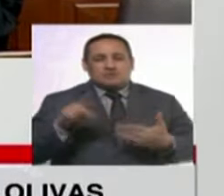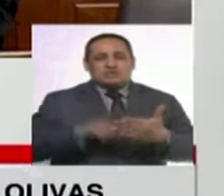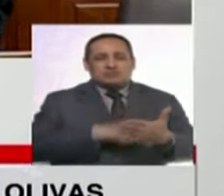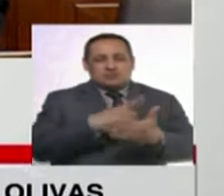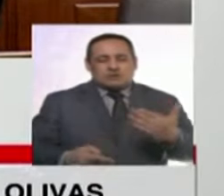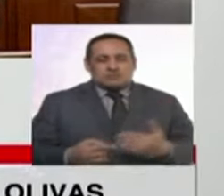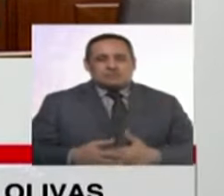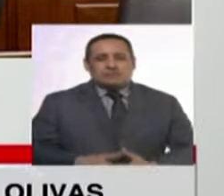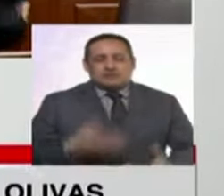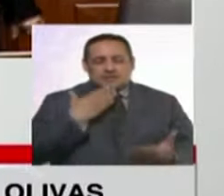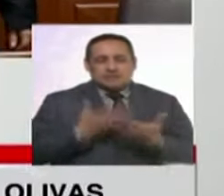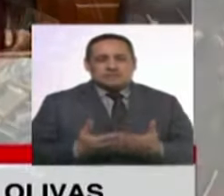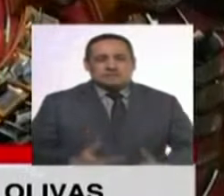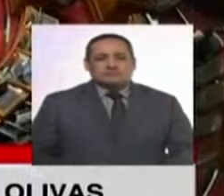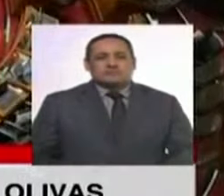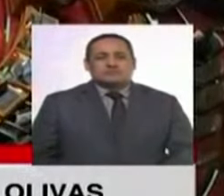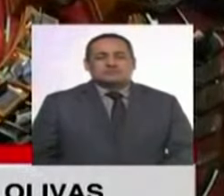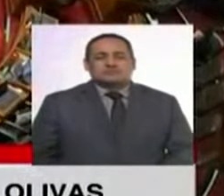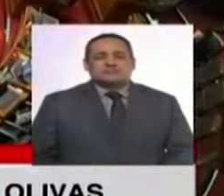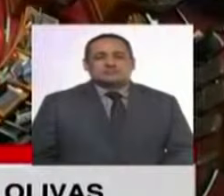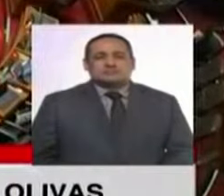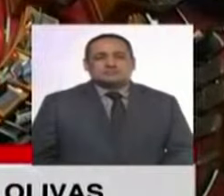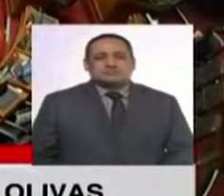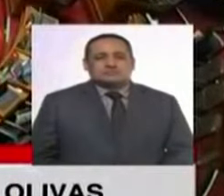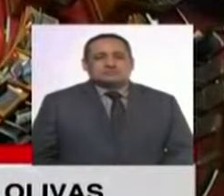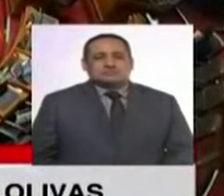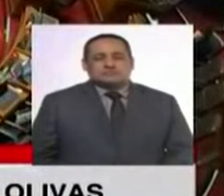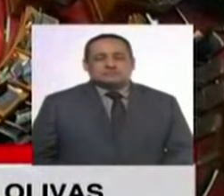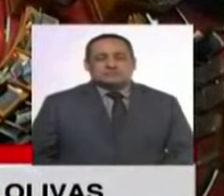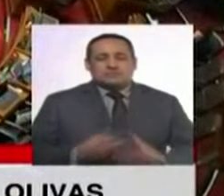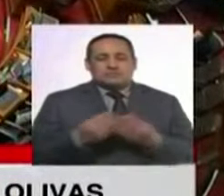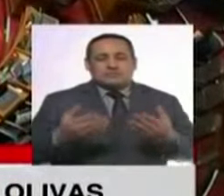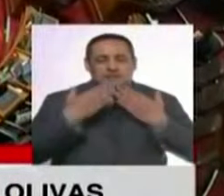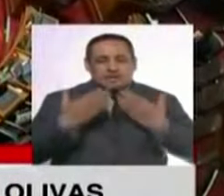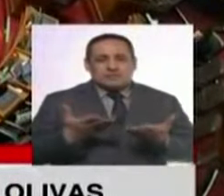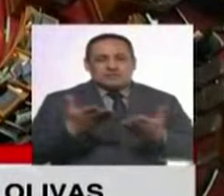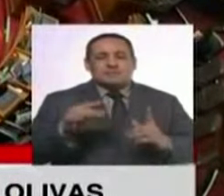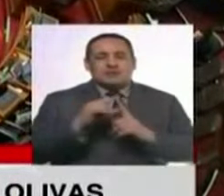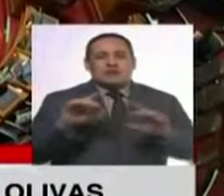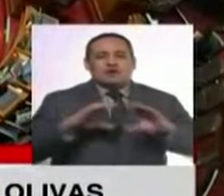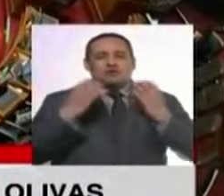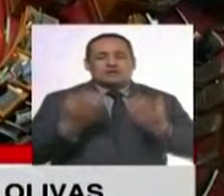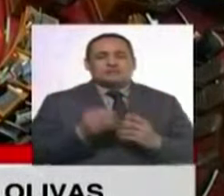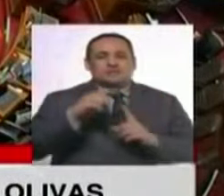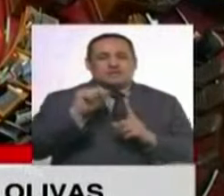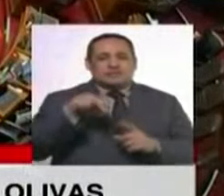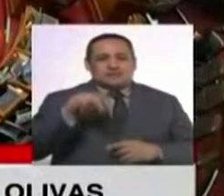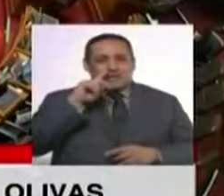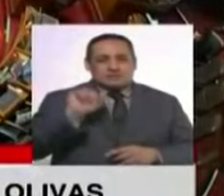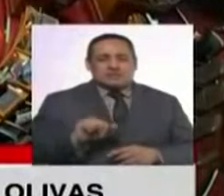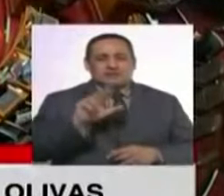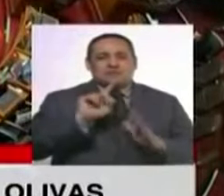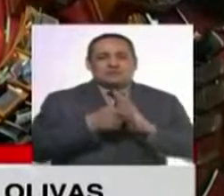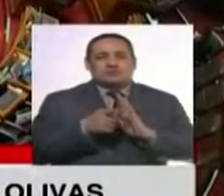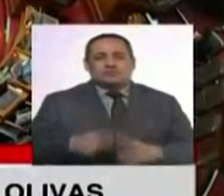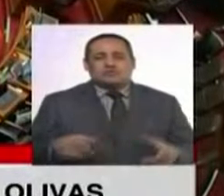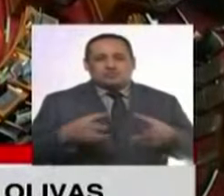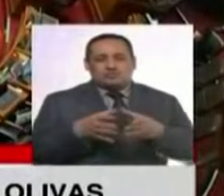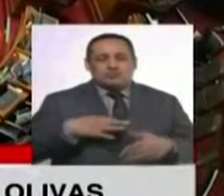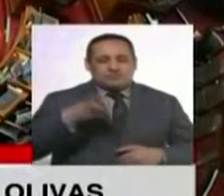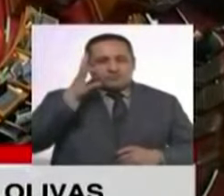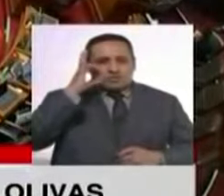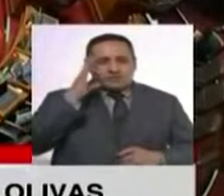censurarlo gracias gracias congresista Cueto tiene la palabra la congresista Tania Ramírez por tres minutos fuerza